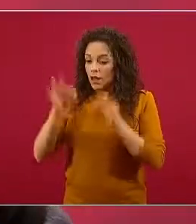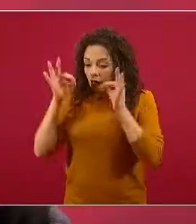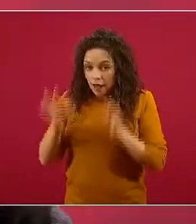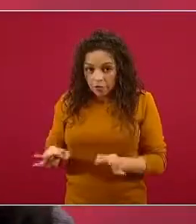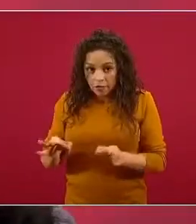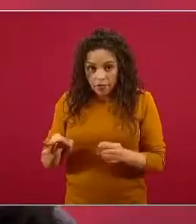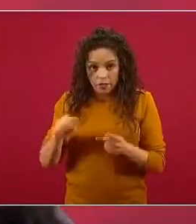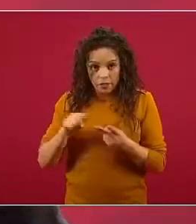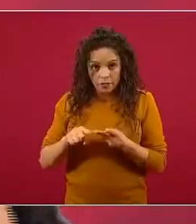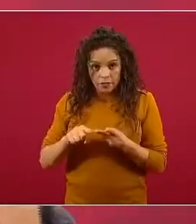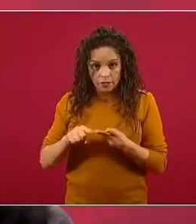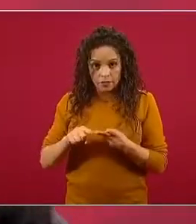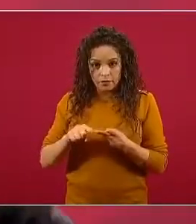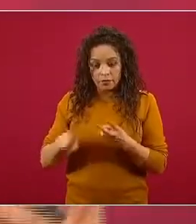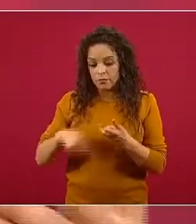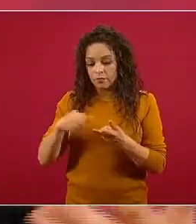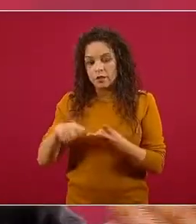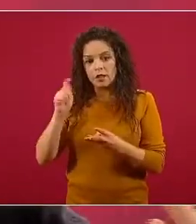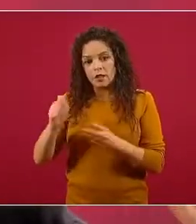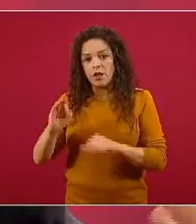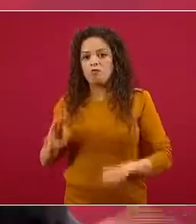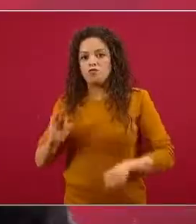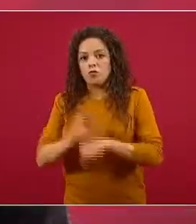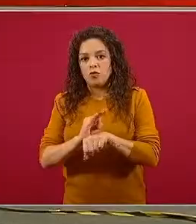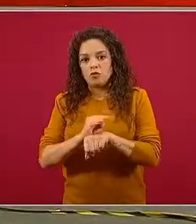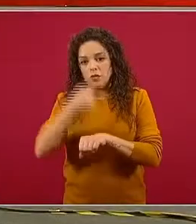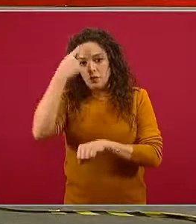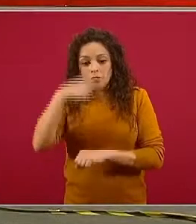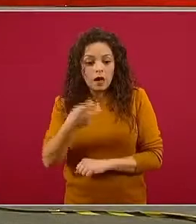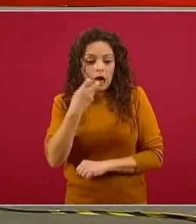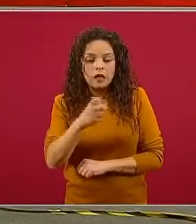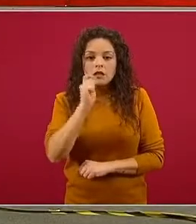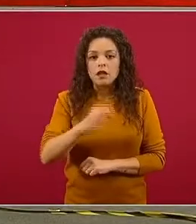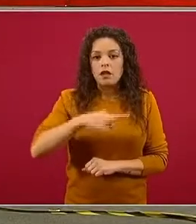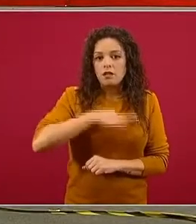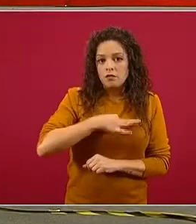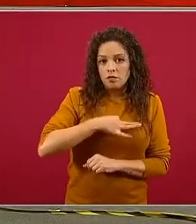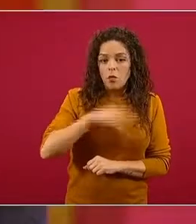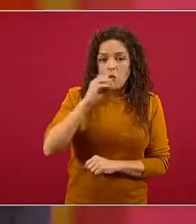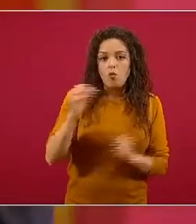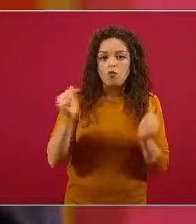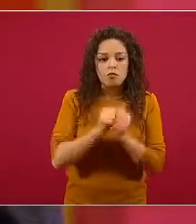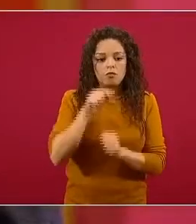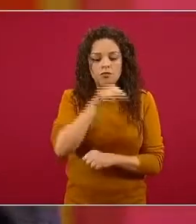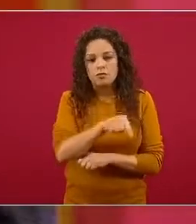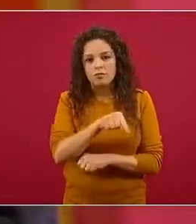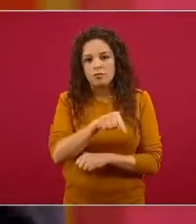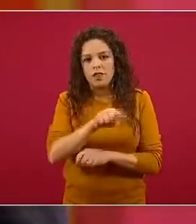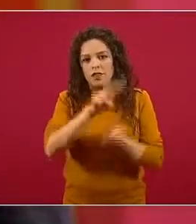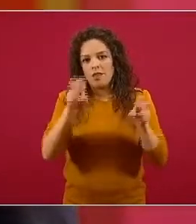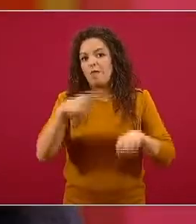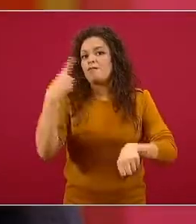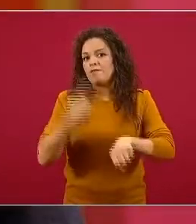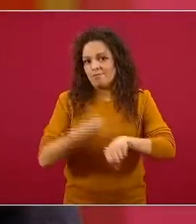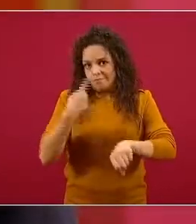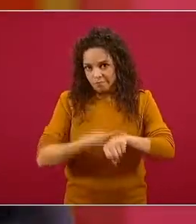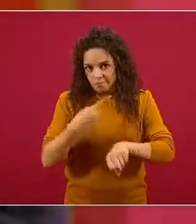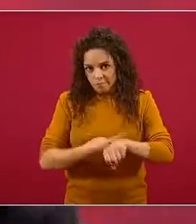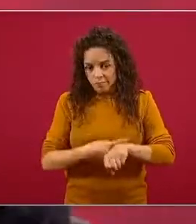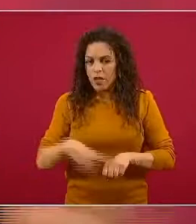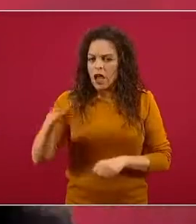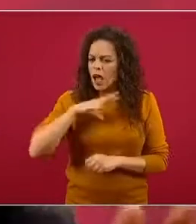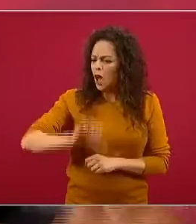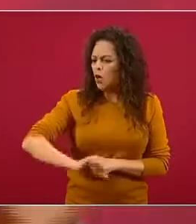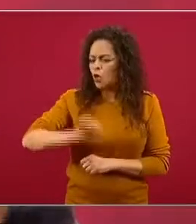el desenlace final, protección contra la infección o protección contra la enfermedad. Existe todavía una fase 4 que